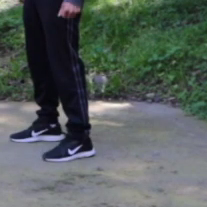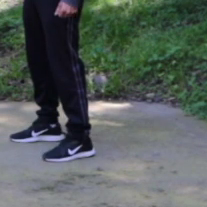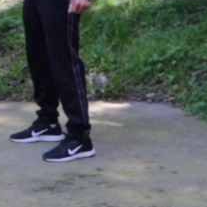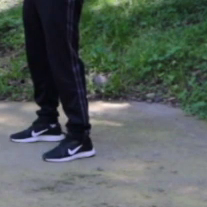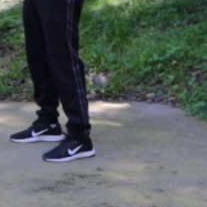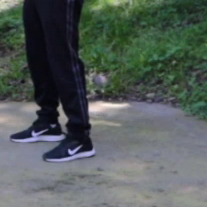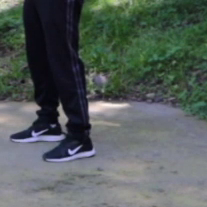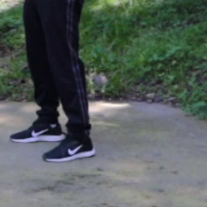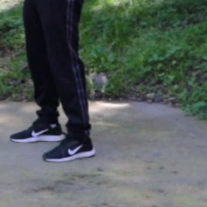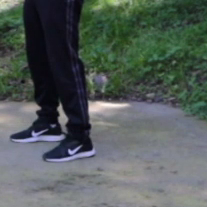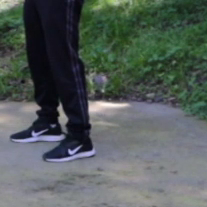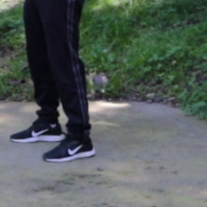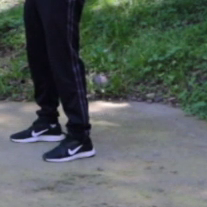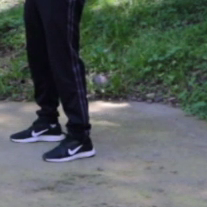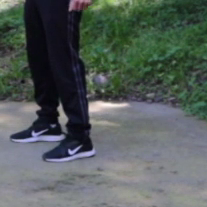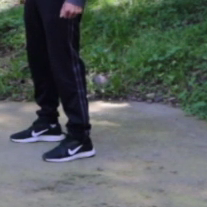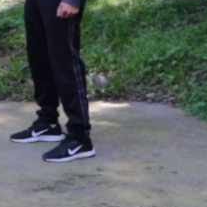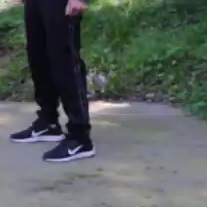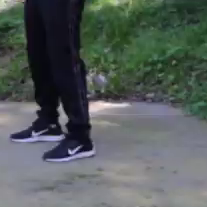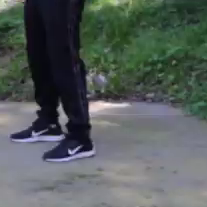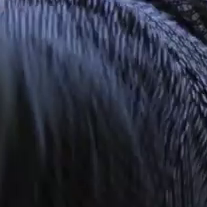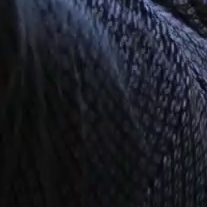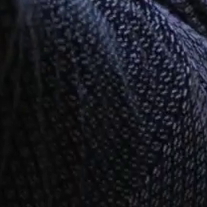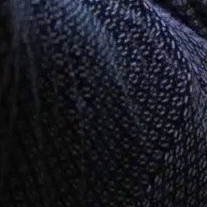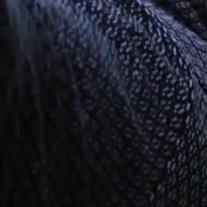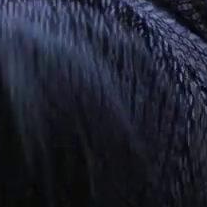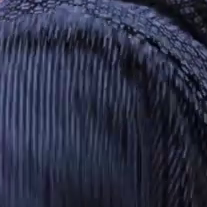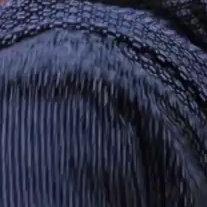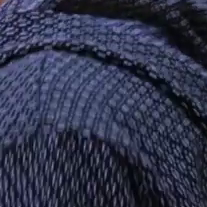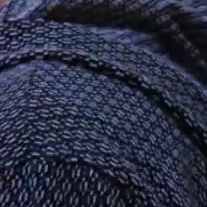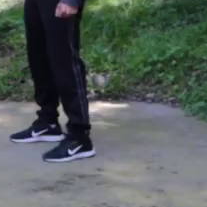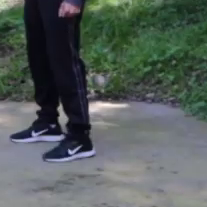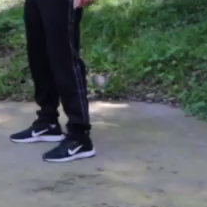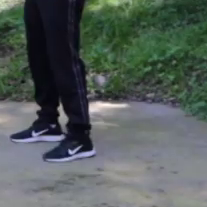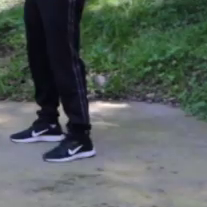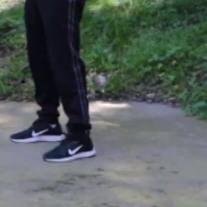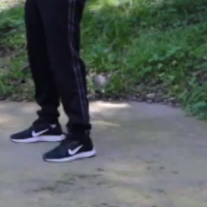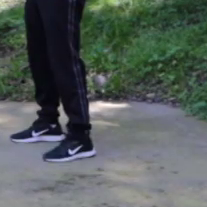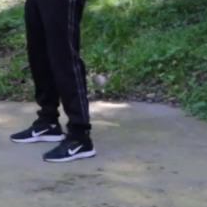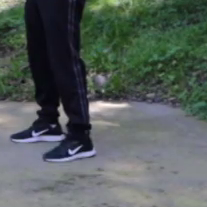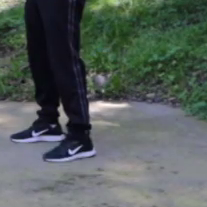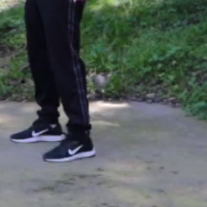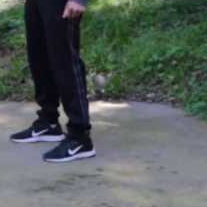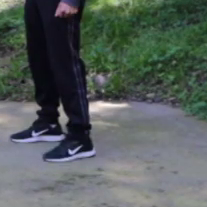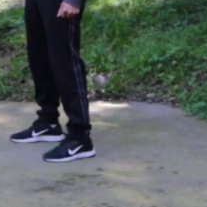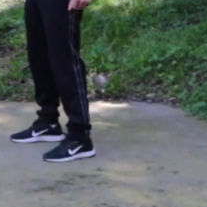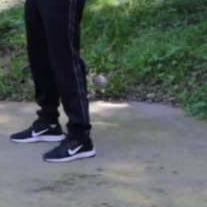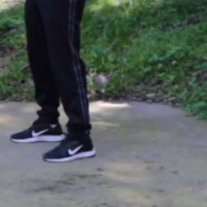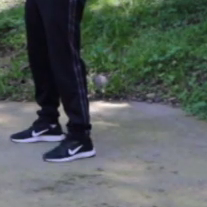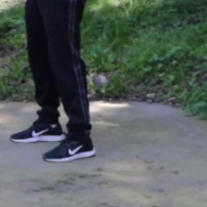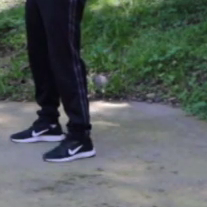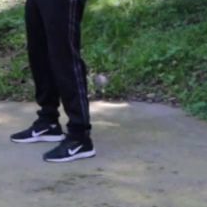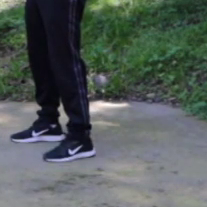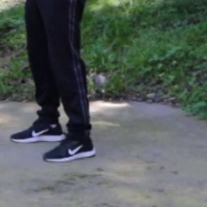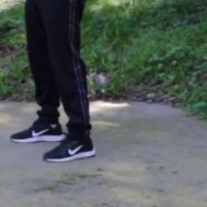hasta exactamente a la altura de los hombros. Bien, Yair, exactamente ahí, exacto,